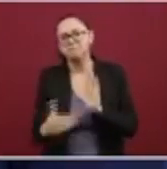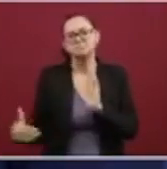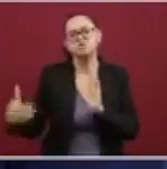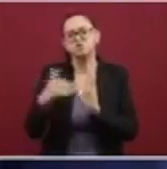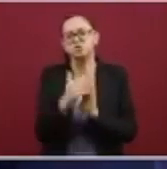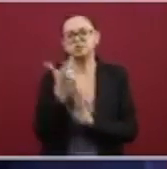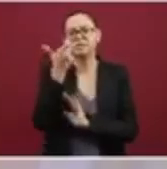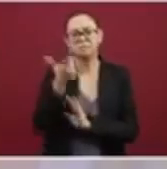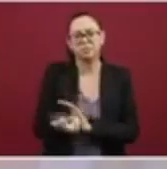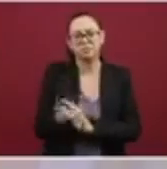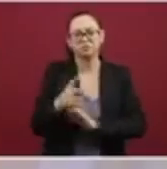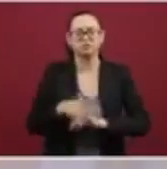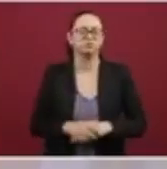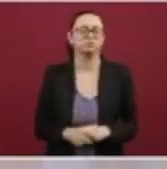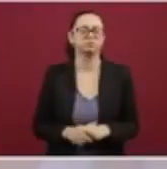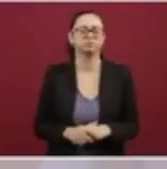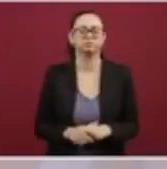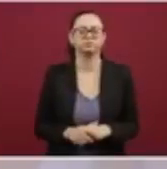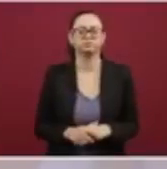Se robaban,